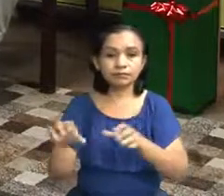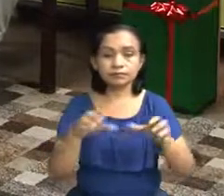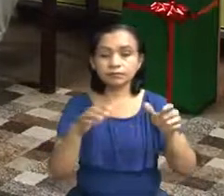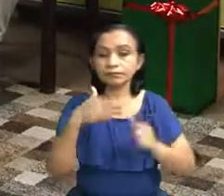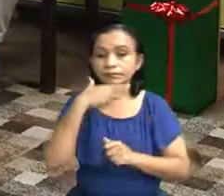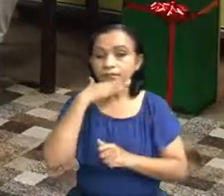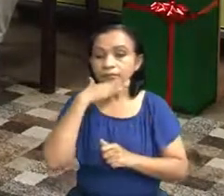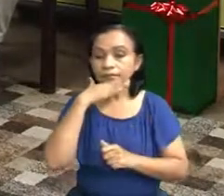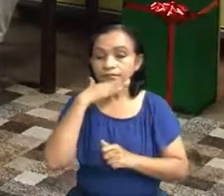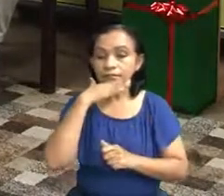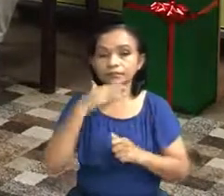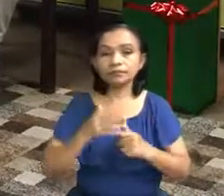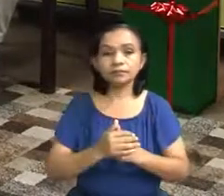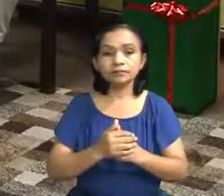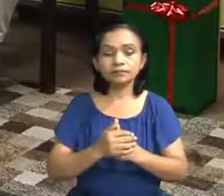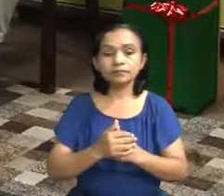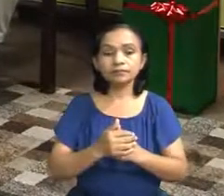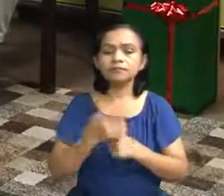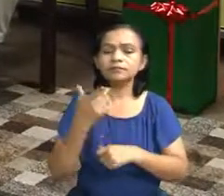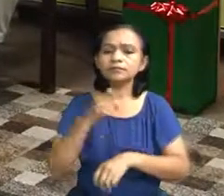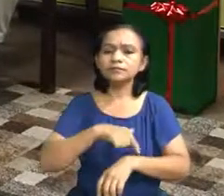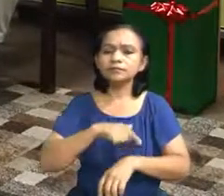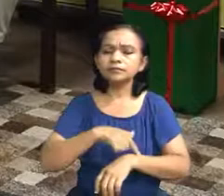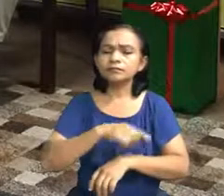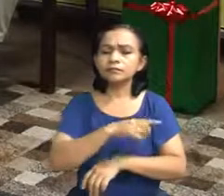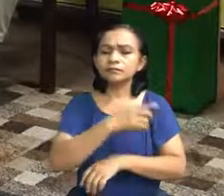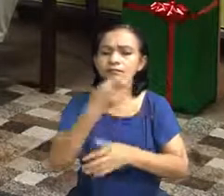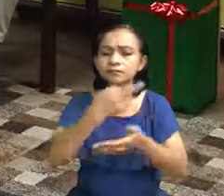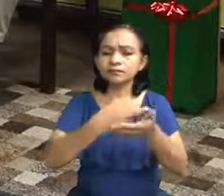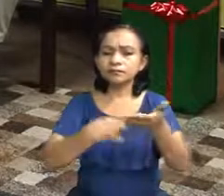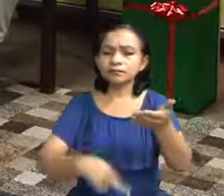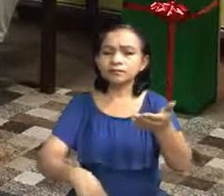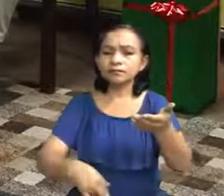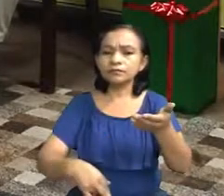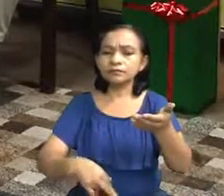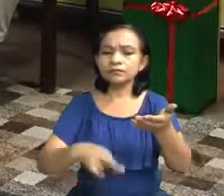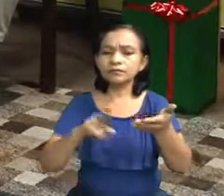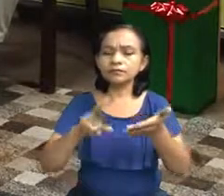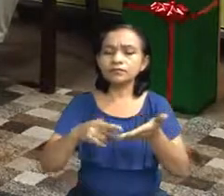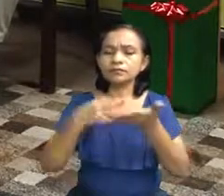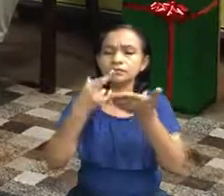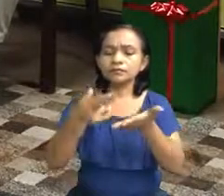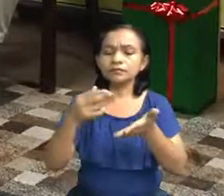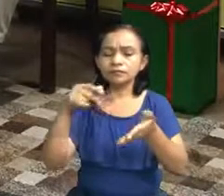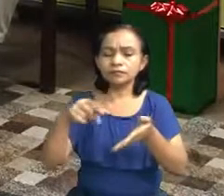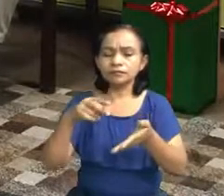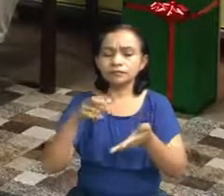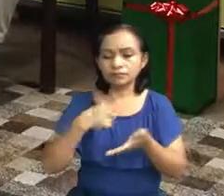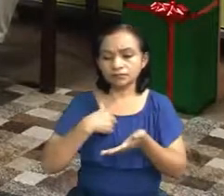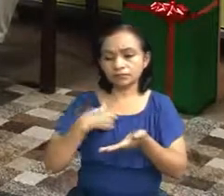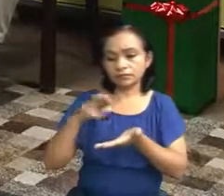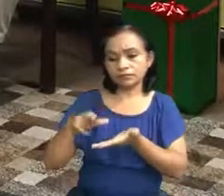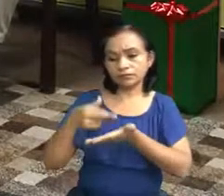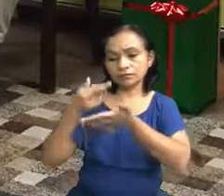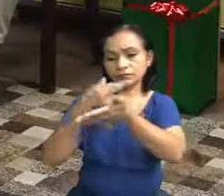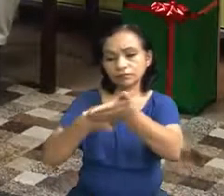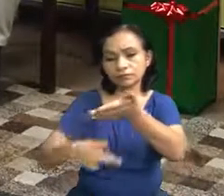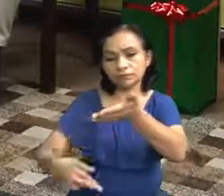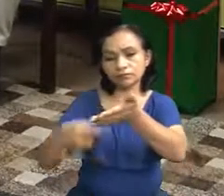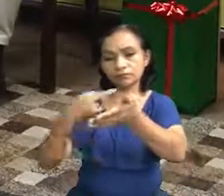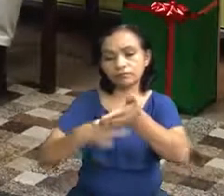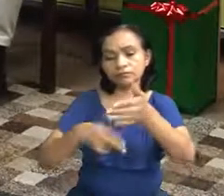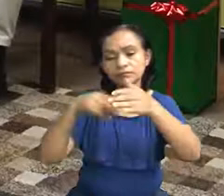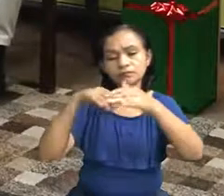Ahora, ¿cuánto dura, por ejemplo, la sangre de una persona que va a donar, por ejemplo, hoy? ¿El que esa sangre se